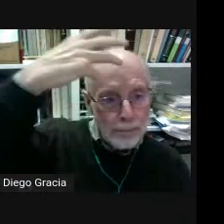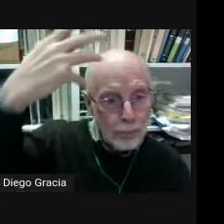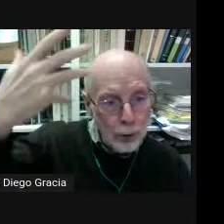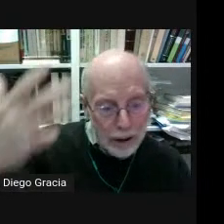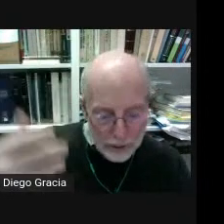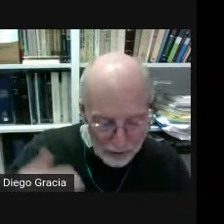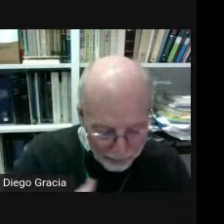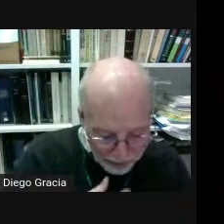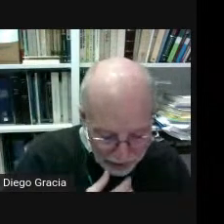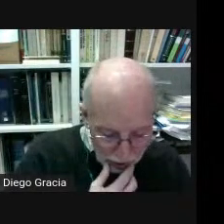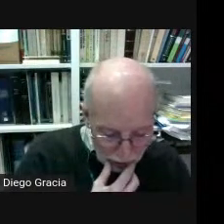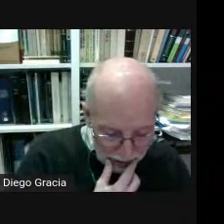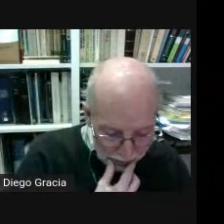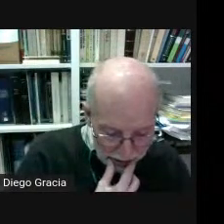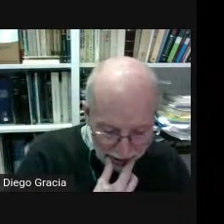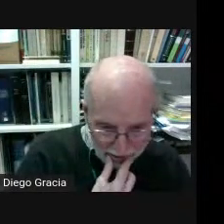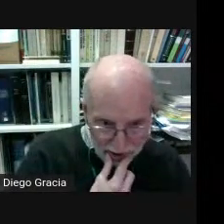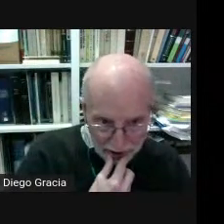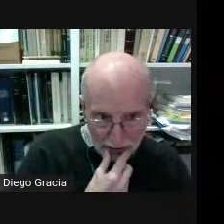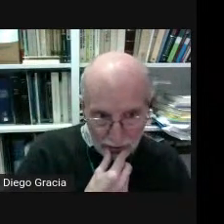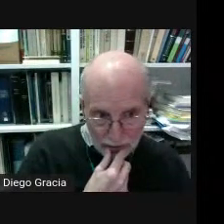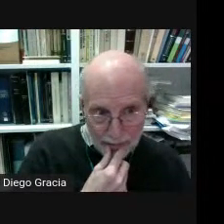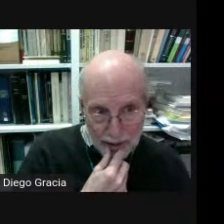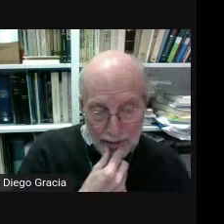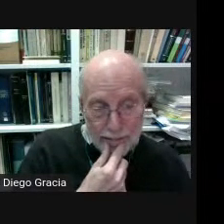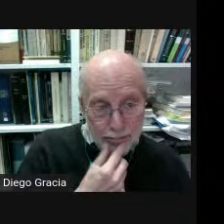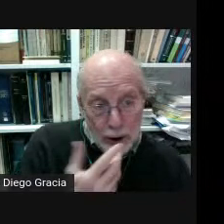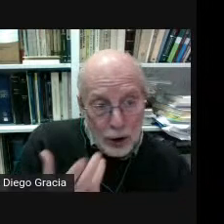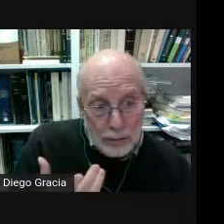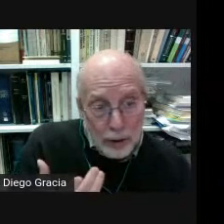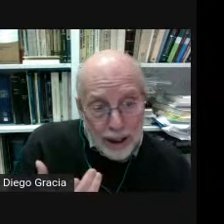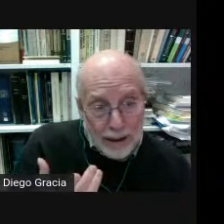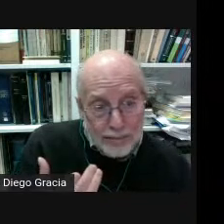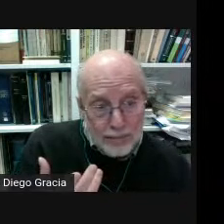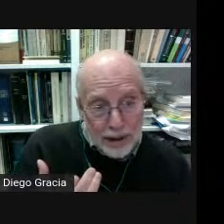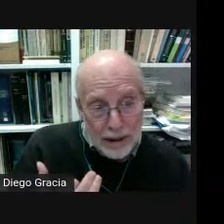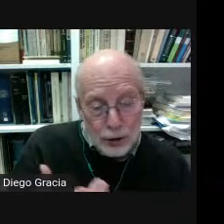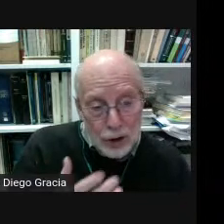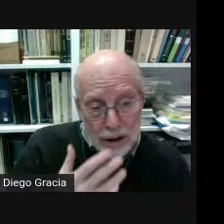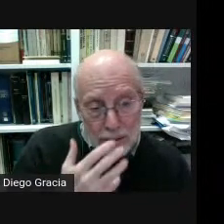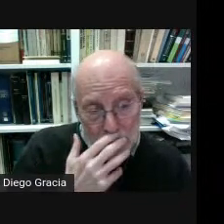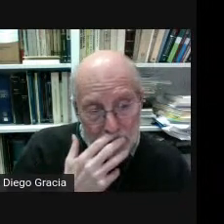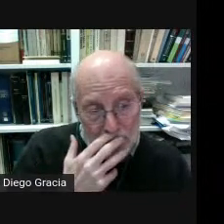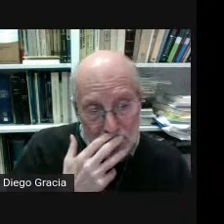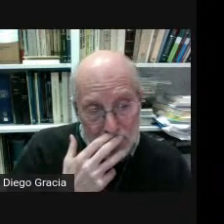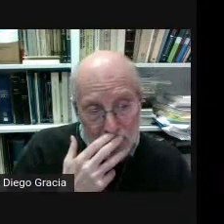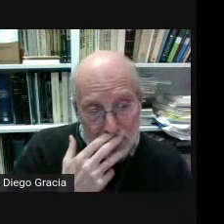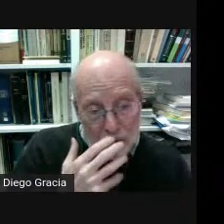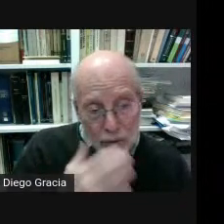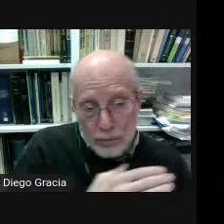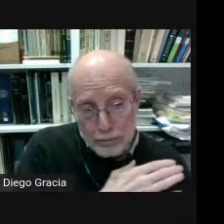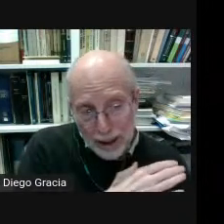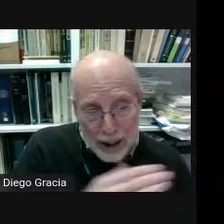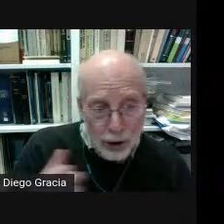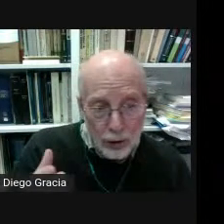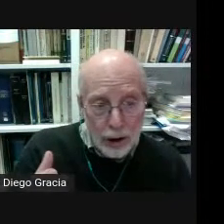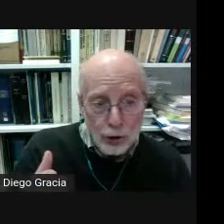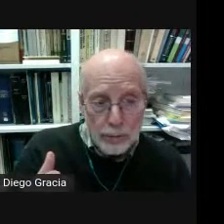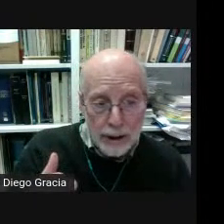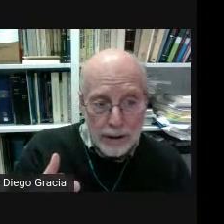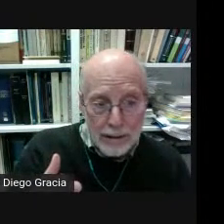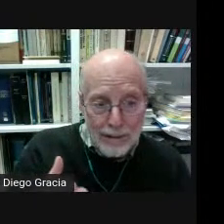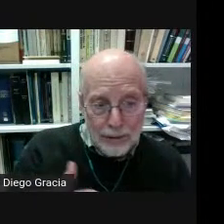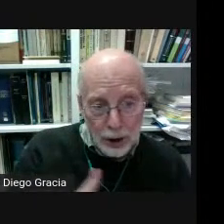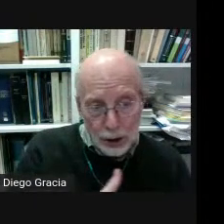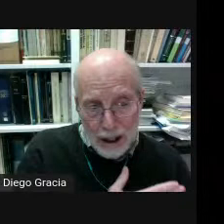verdades puras que son las verdades de razón bueno como verán esto es en buena medida un pequeño